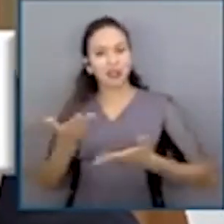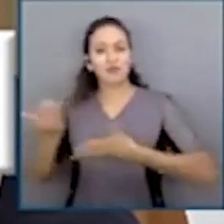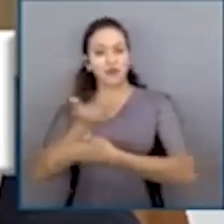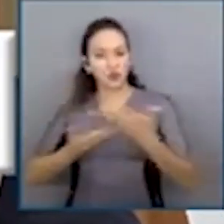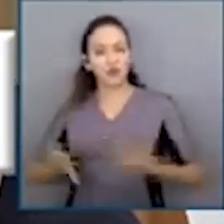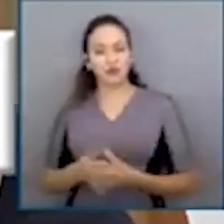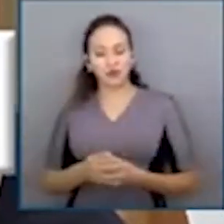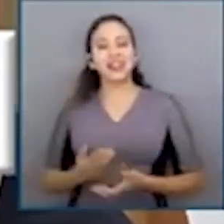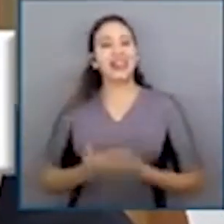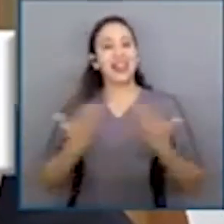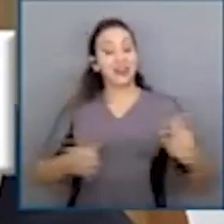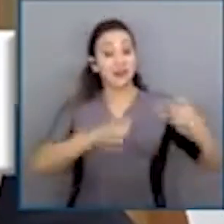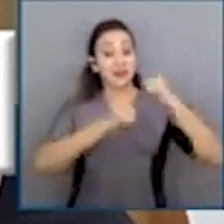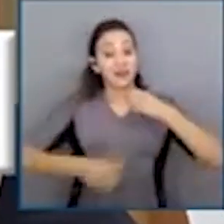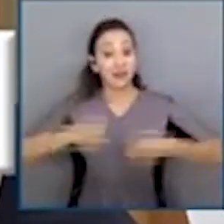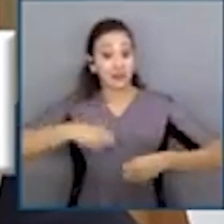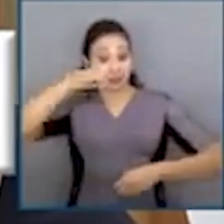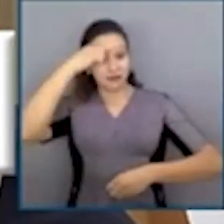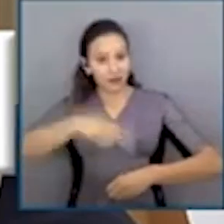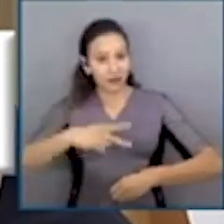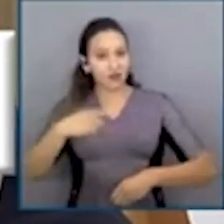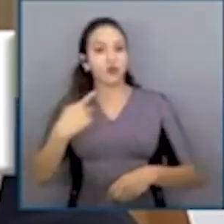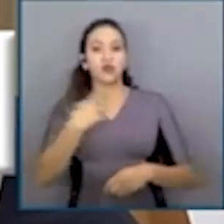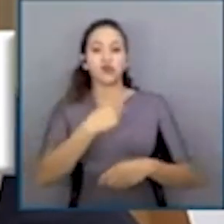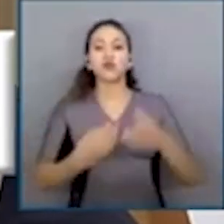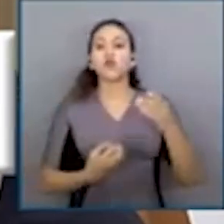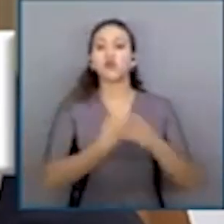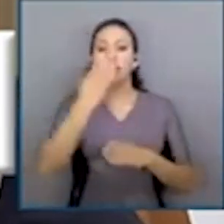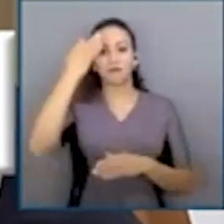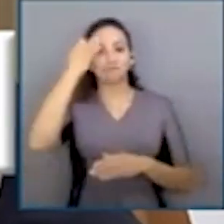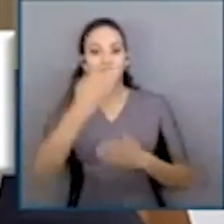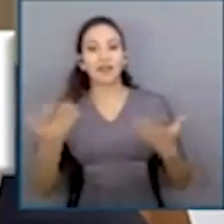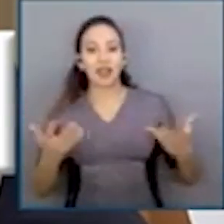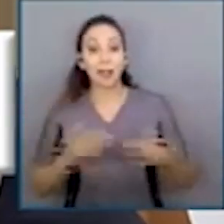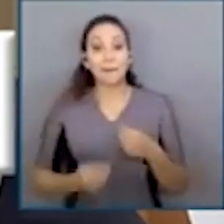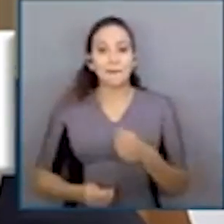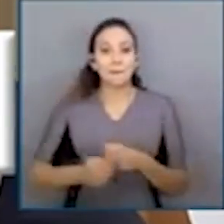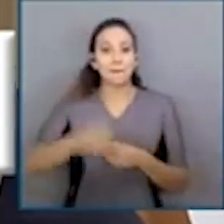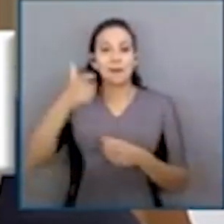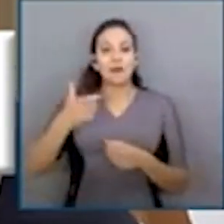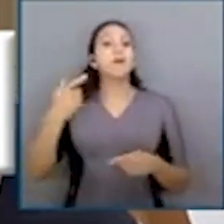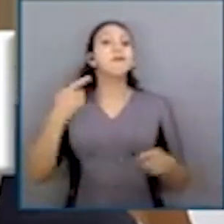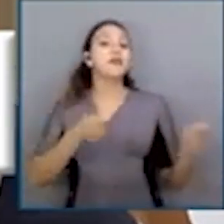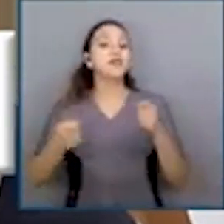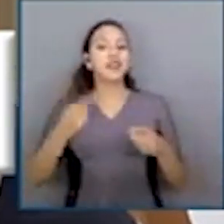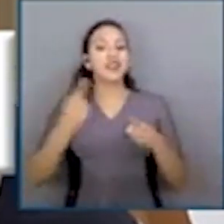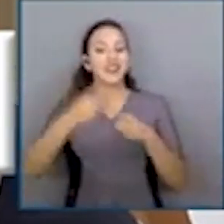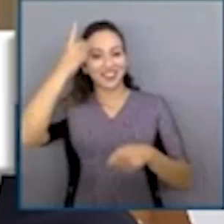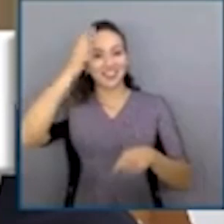el poder judicial de México está viviendo una nueva época por primera vez presidido por una mujer la